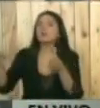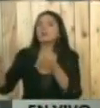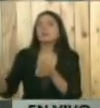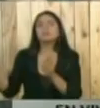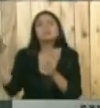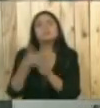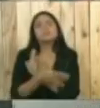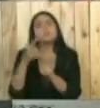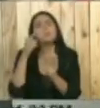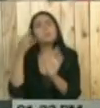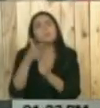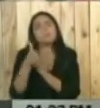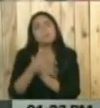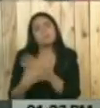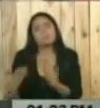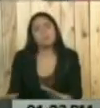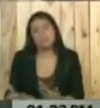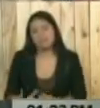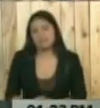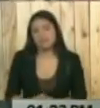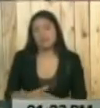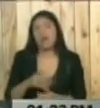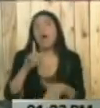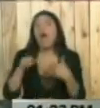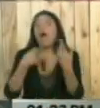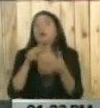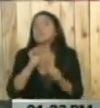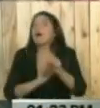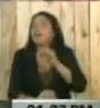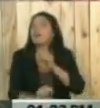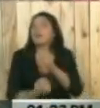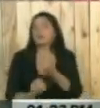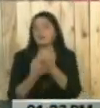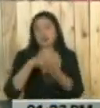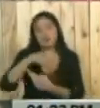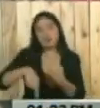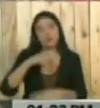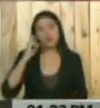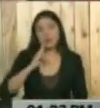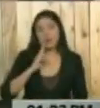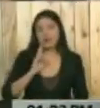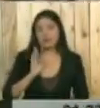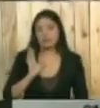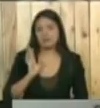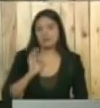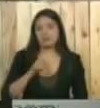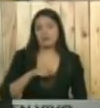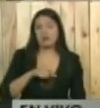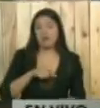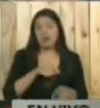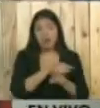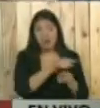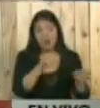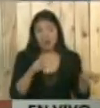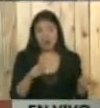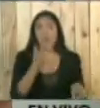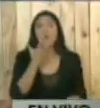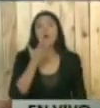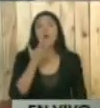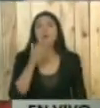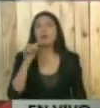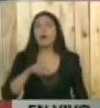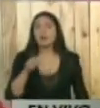qué? Para defender la revolución bolivariana. Ellos, por ejemplo,